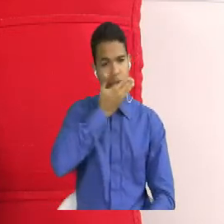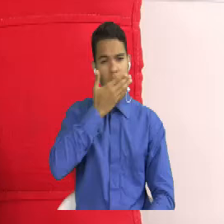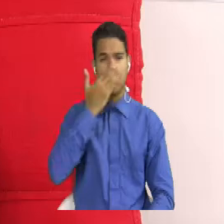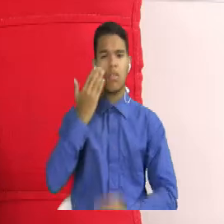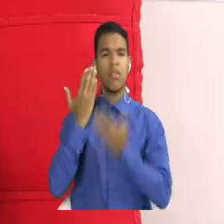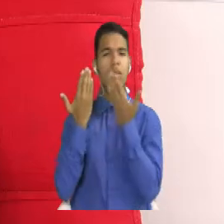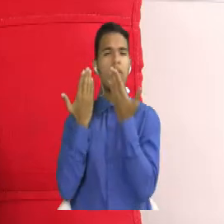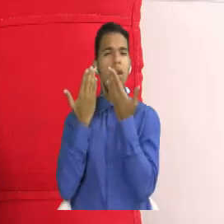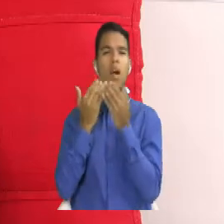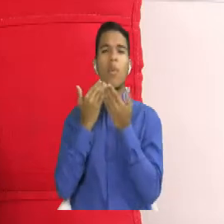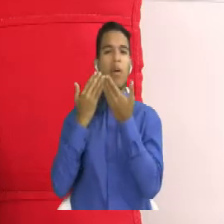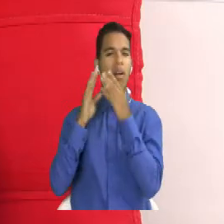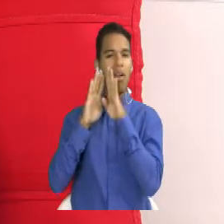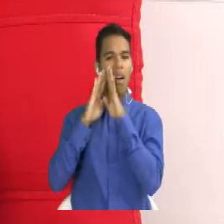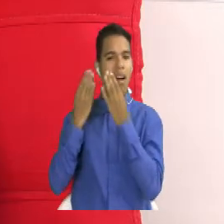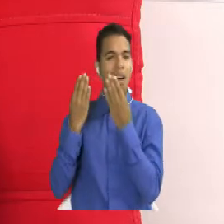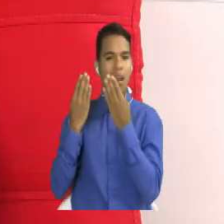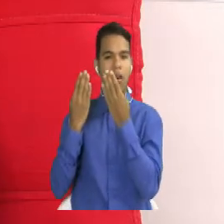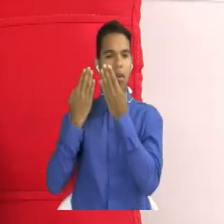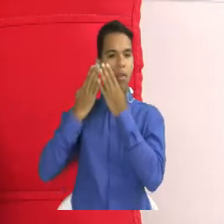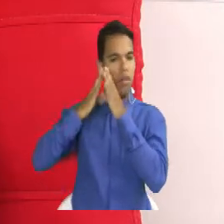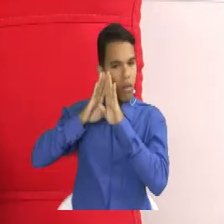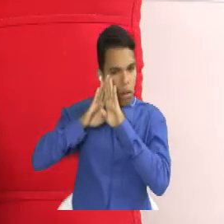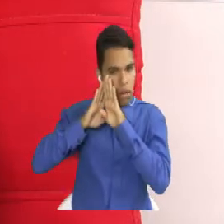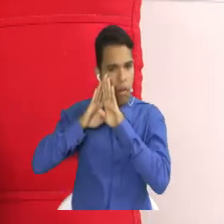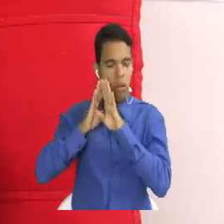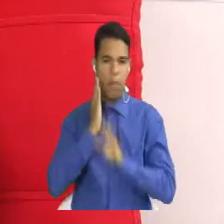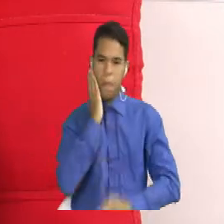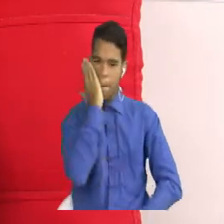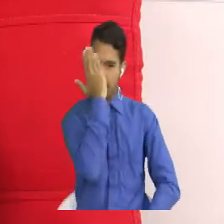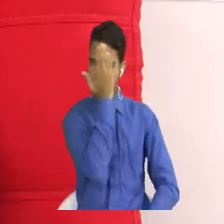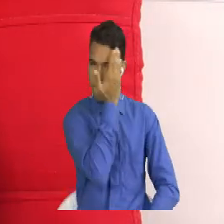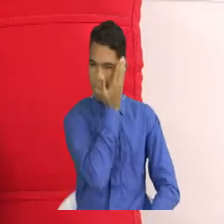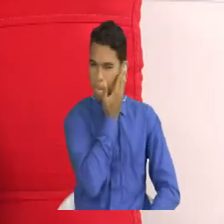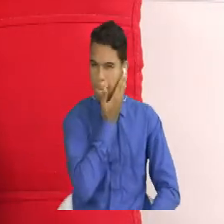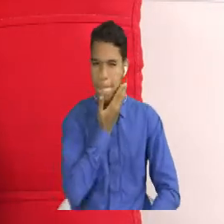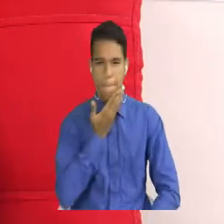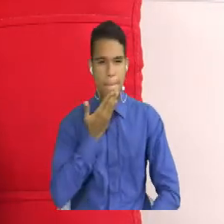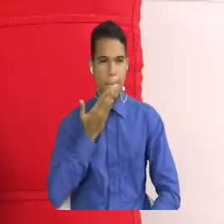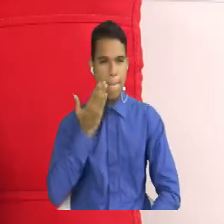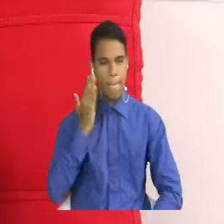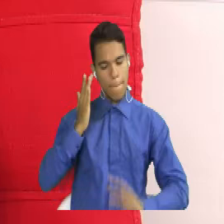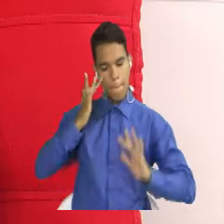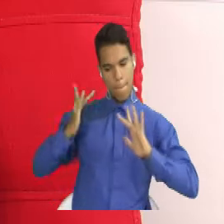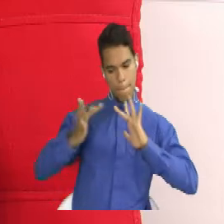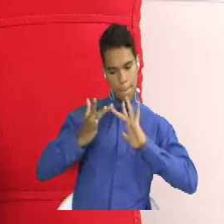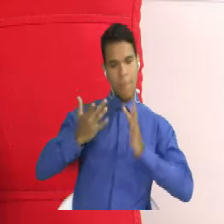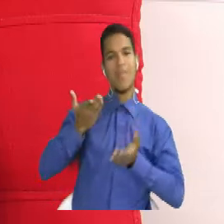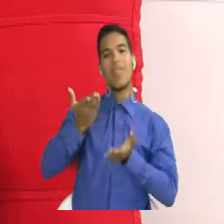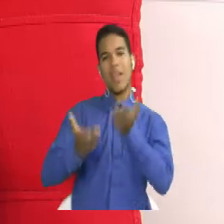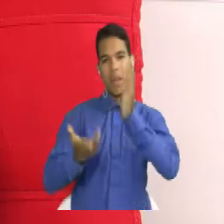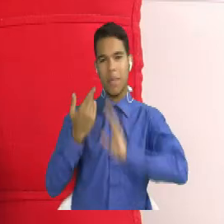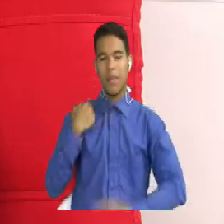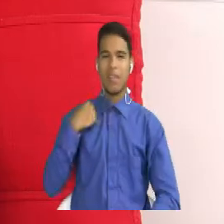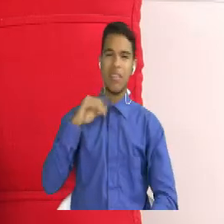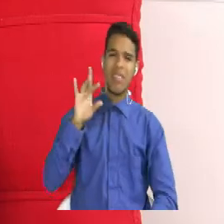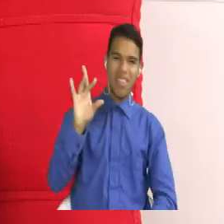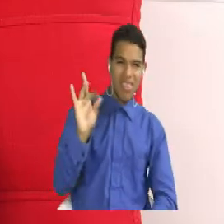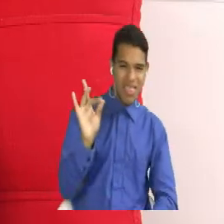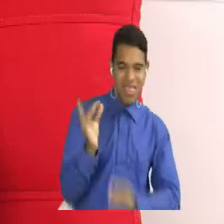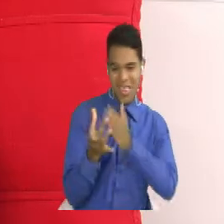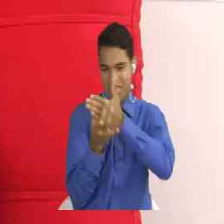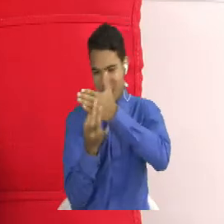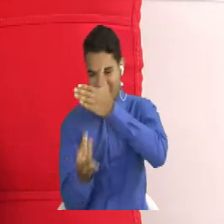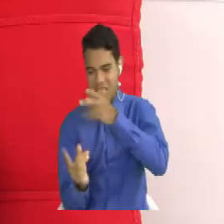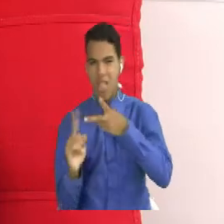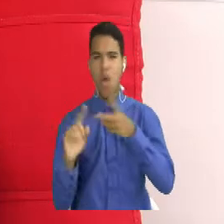poritos, a hidratar, ojalá que sea herbal. El tónico debe ser de acuerdo al tipo de piel. Todos estos, los productos que ustedes apliquen dependiendo del